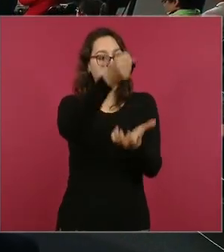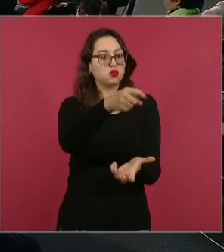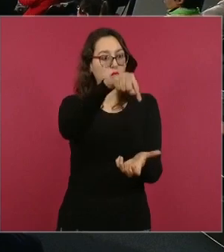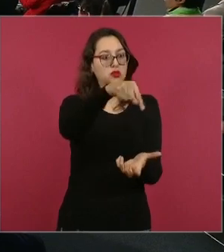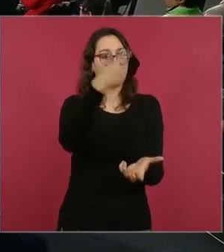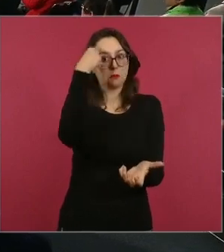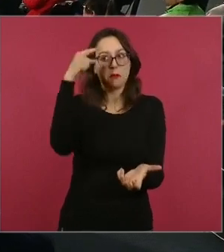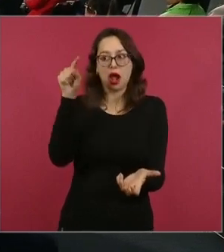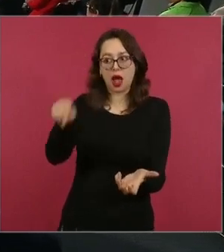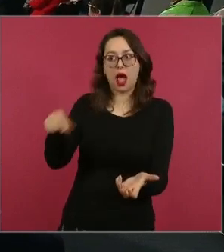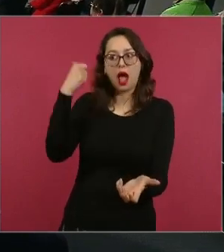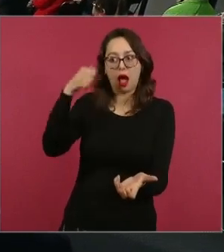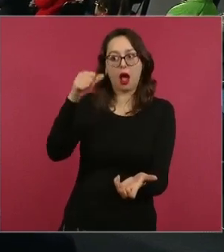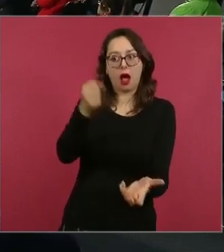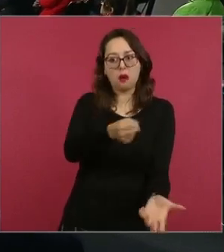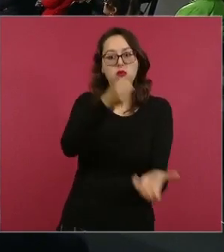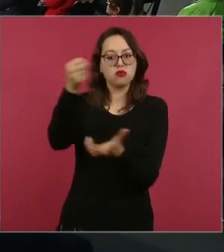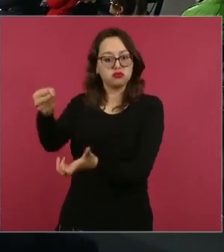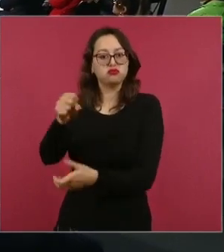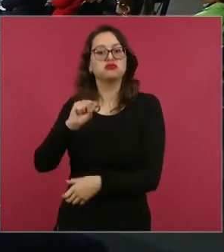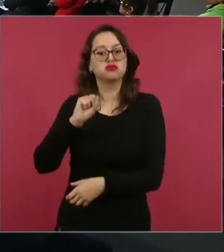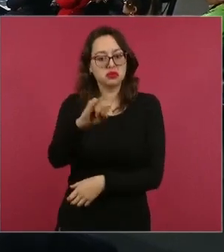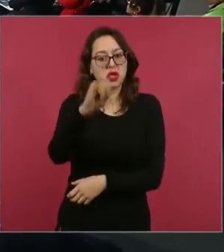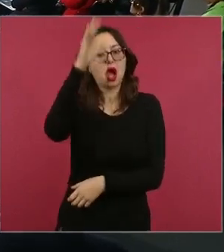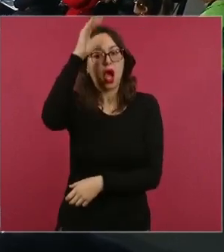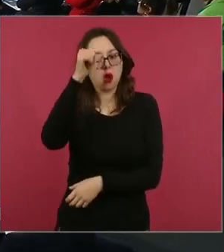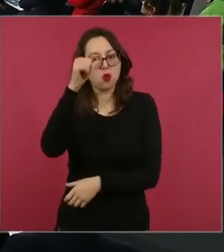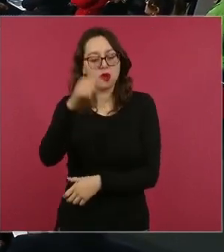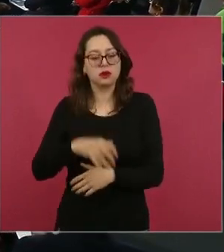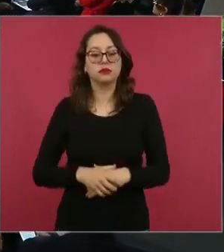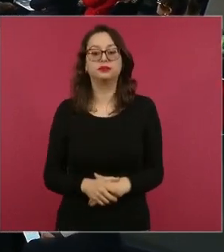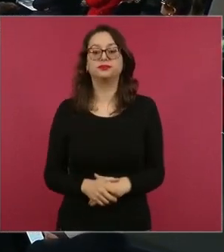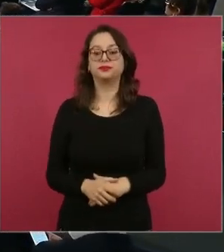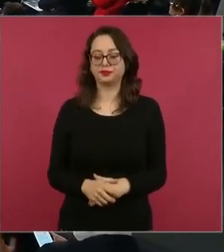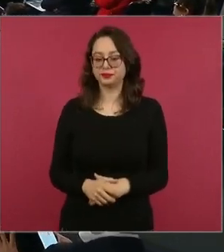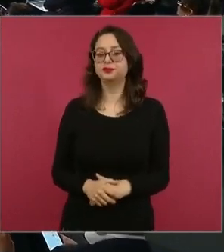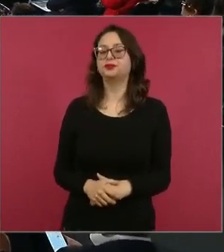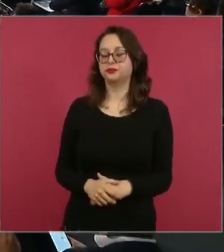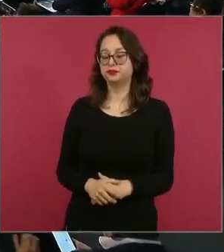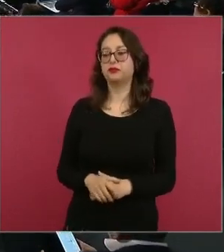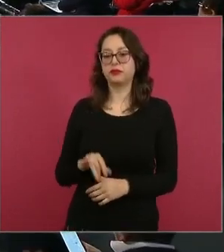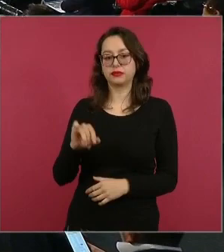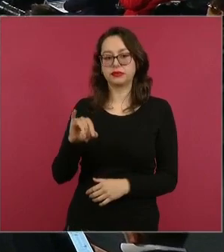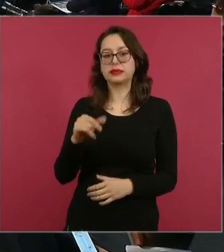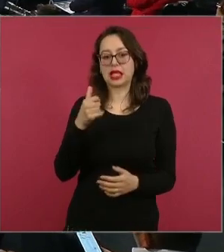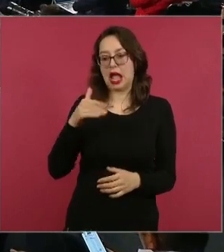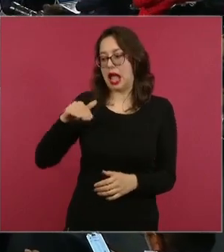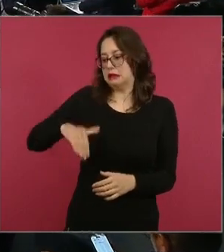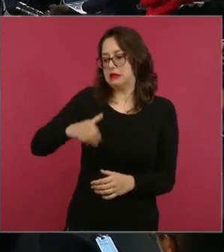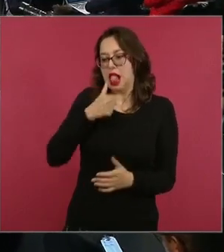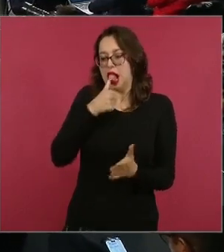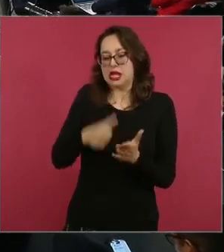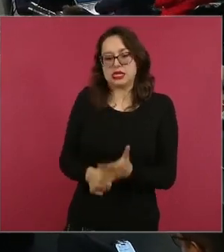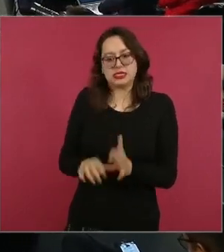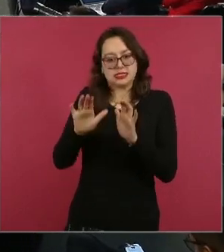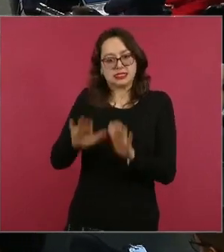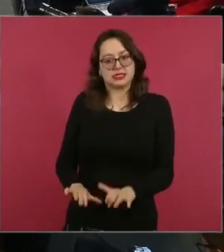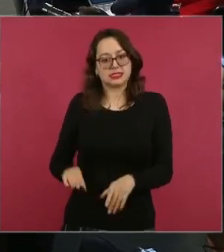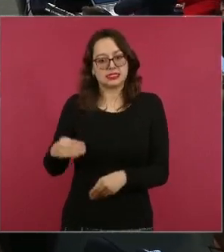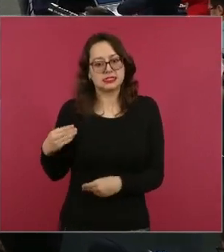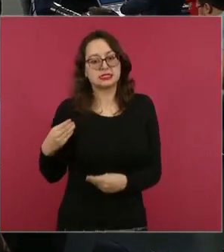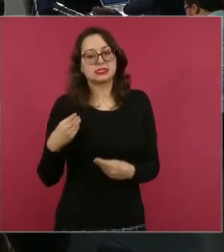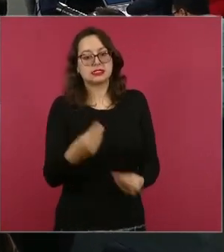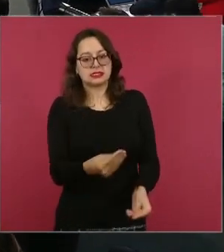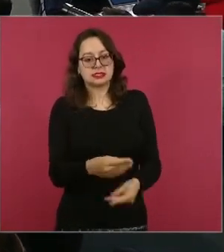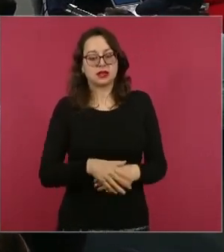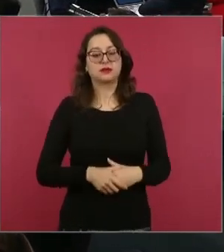a ver por favor sí sí le mandaron una carta presidente recientemente que dice